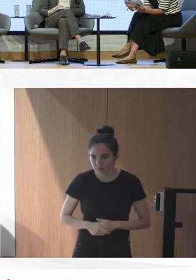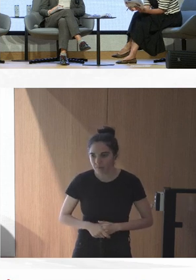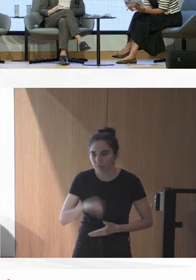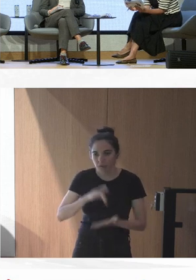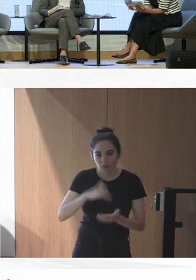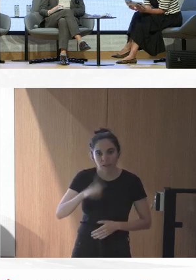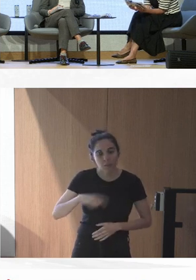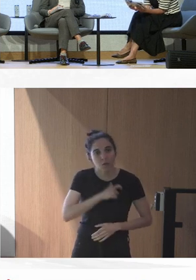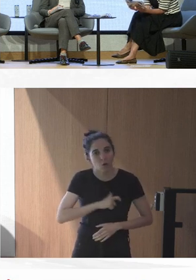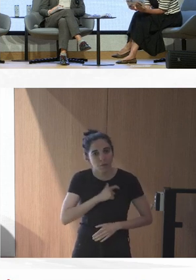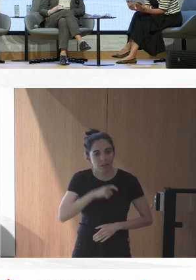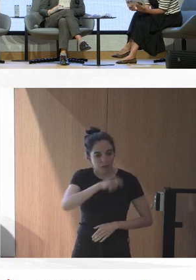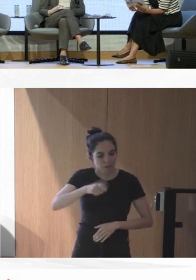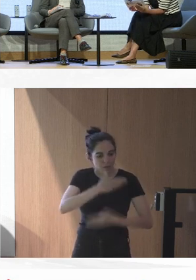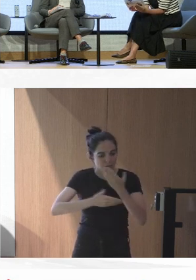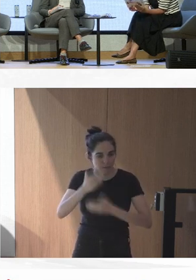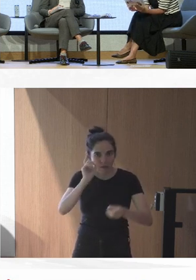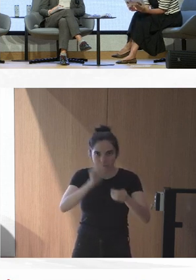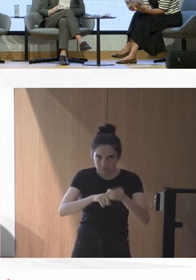con Discapacidad para Arturo Medina Vela,